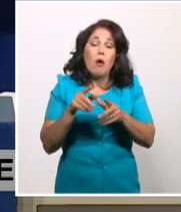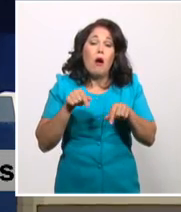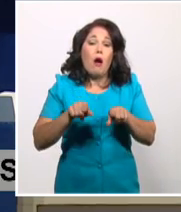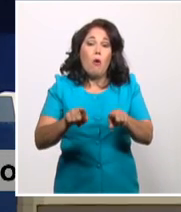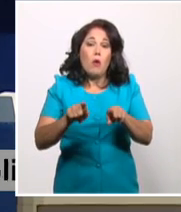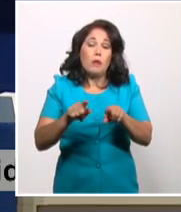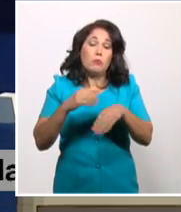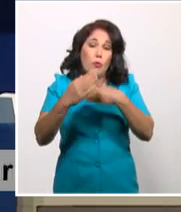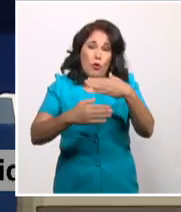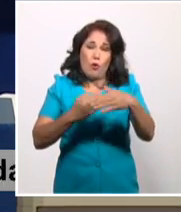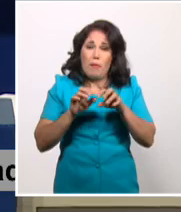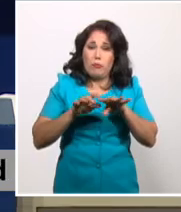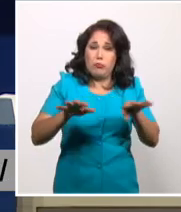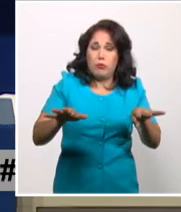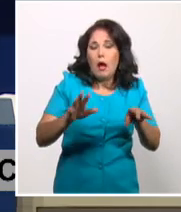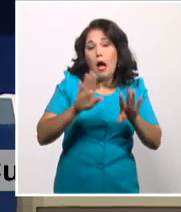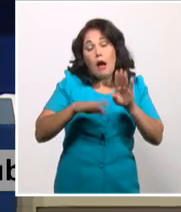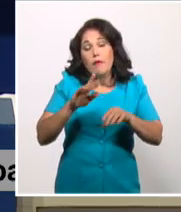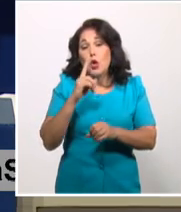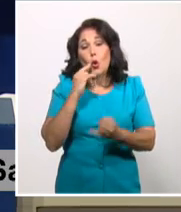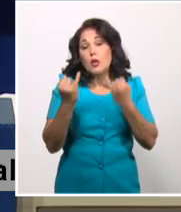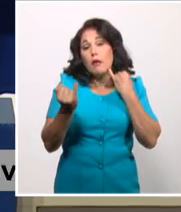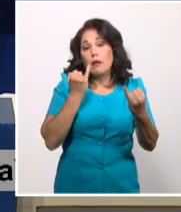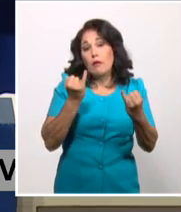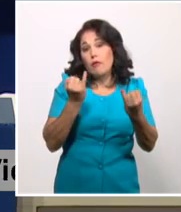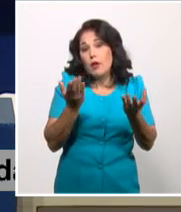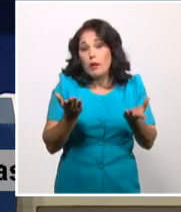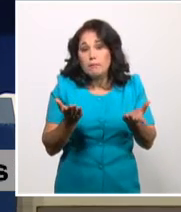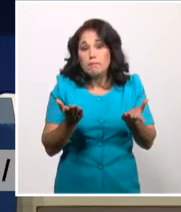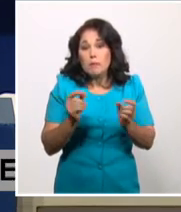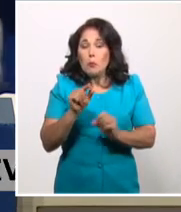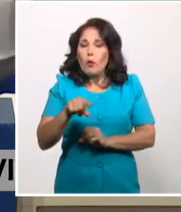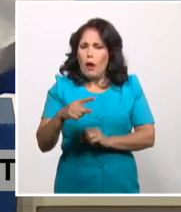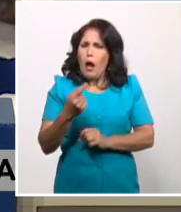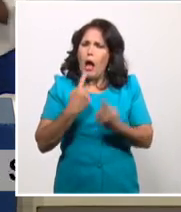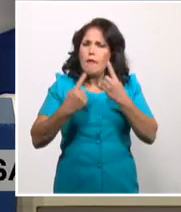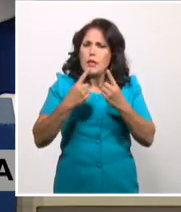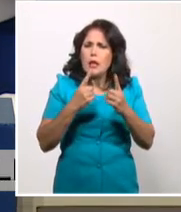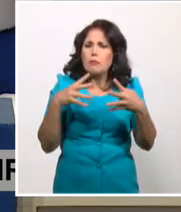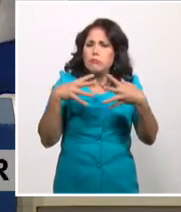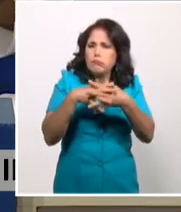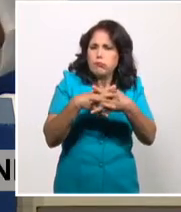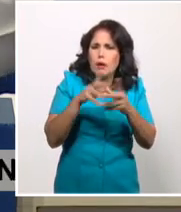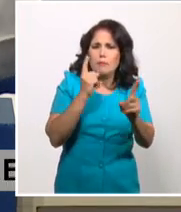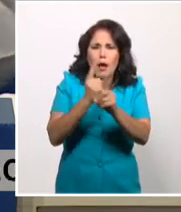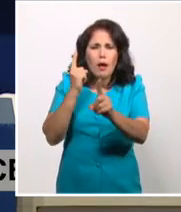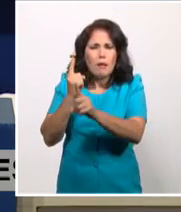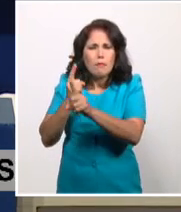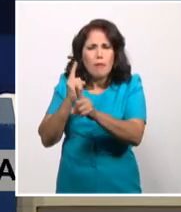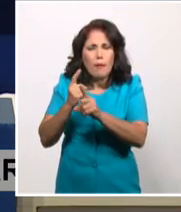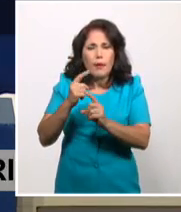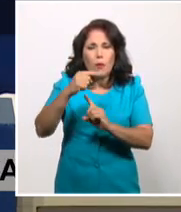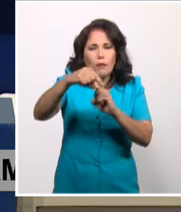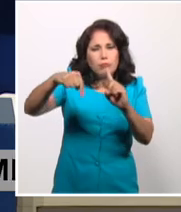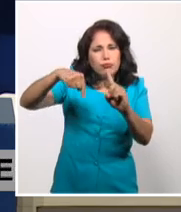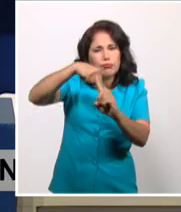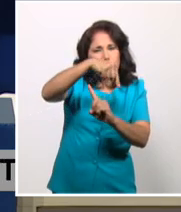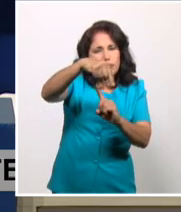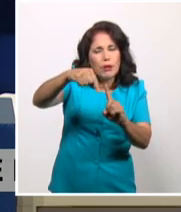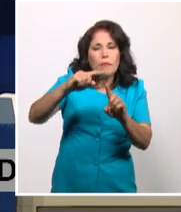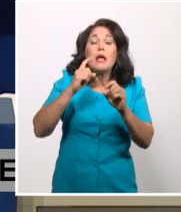epidemiológico, y en relaciones no se puede identificar. Casi siempre se logra establecer con lo que se llama una araña